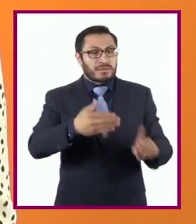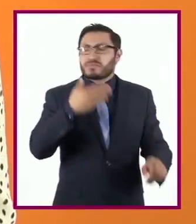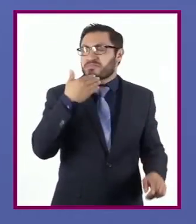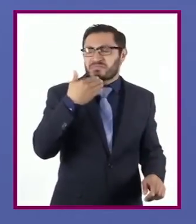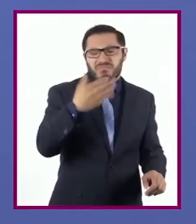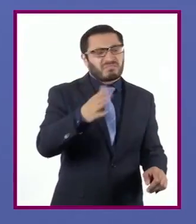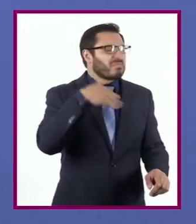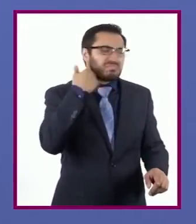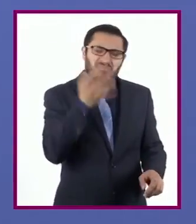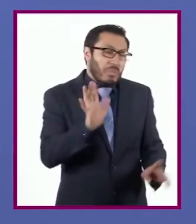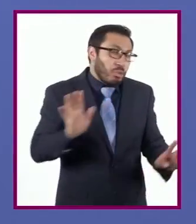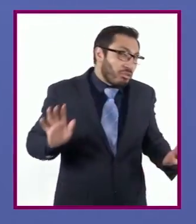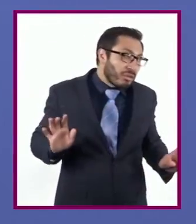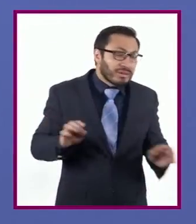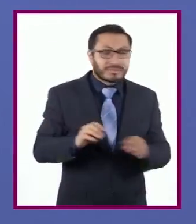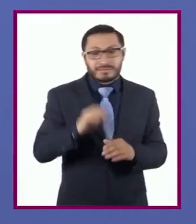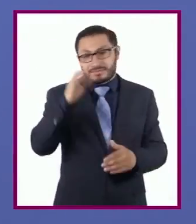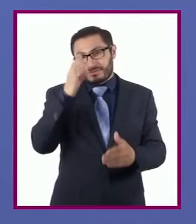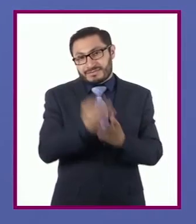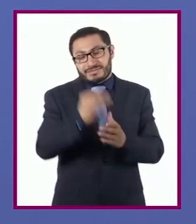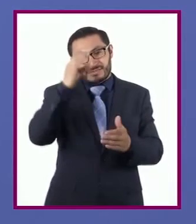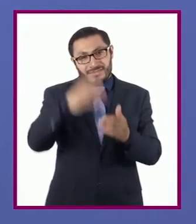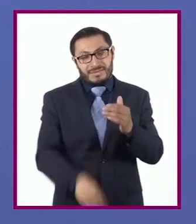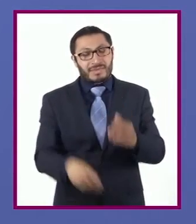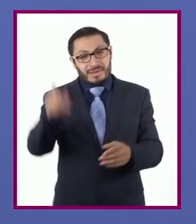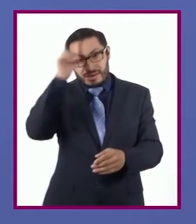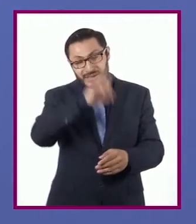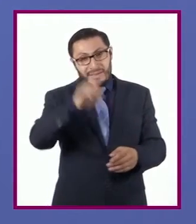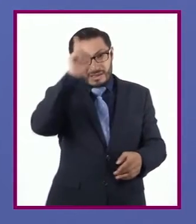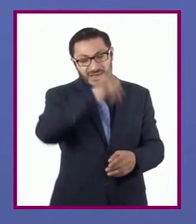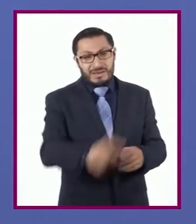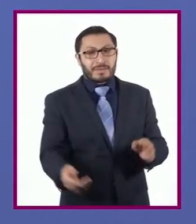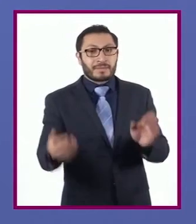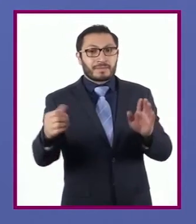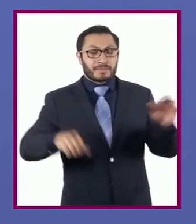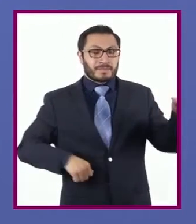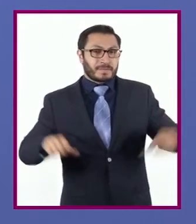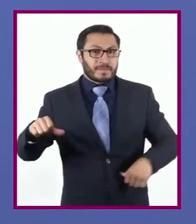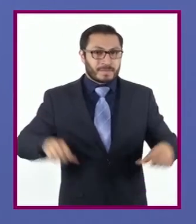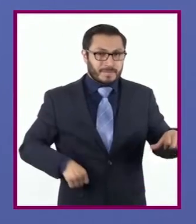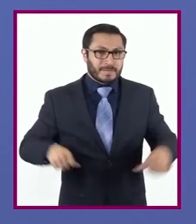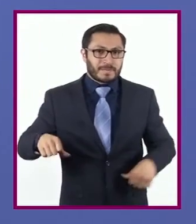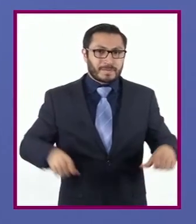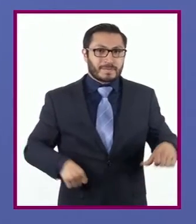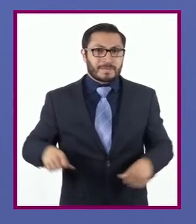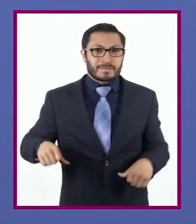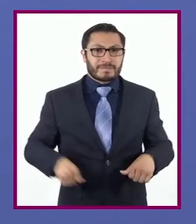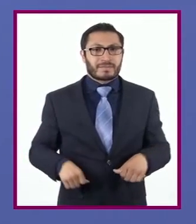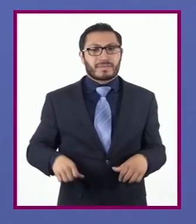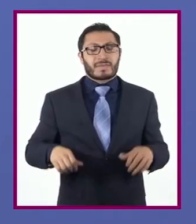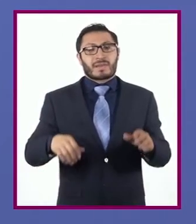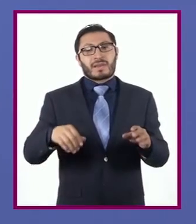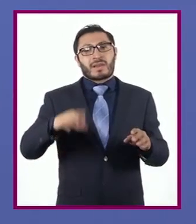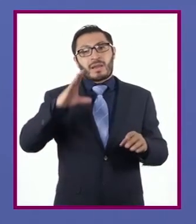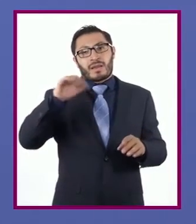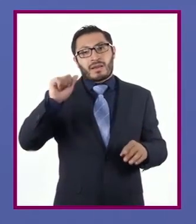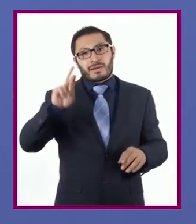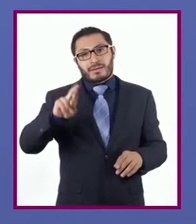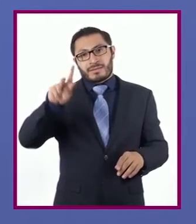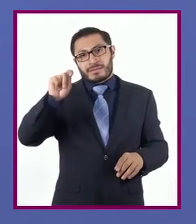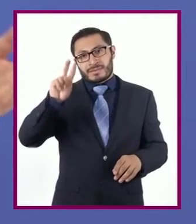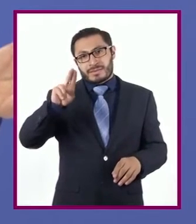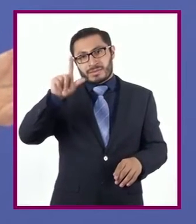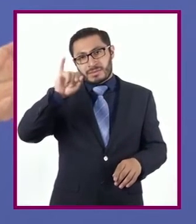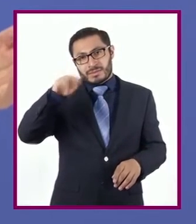alcanzar. Para terminar esta sesión, les sugerimos la siguiente actividad. En una cartulina o